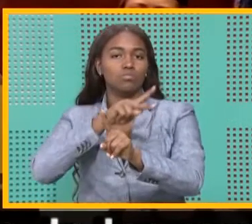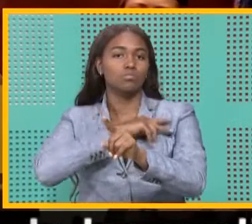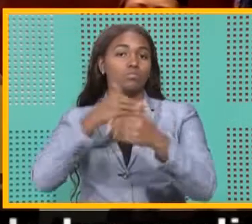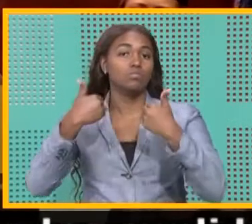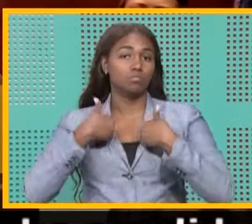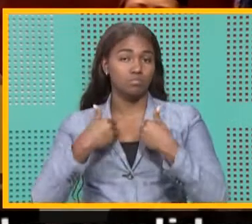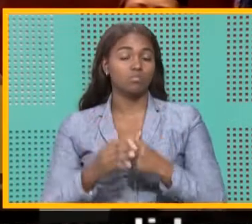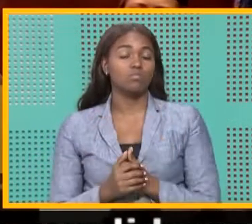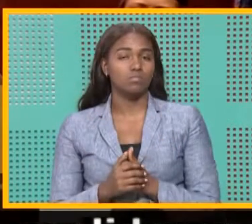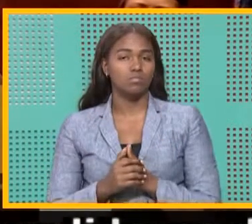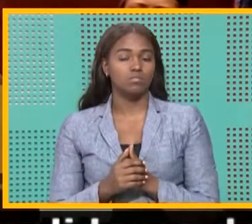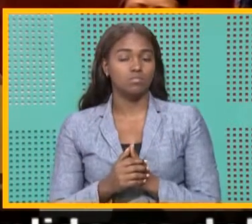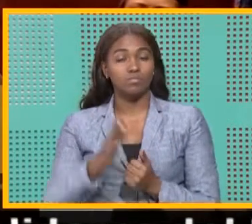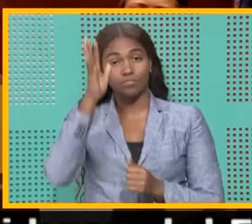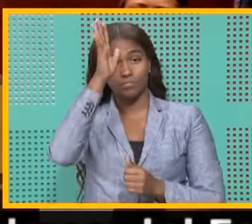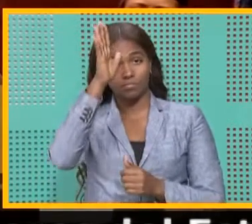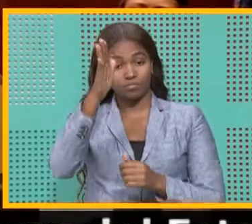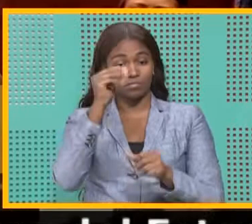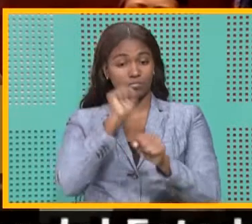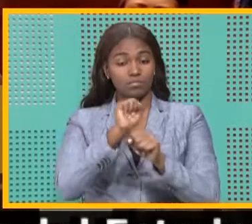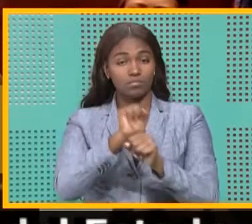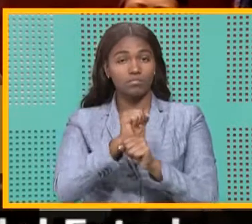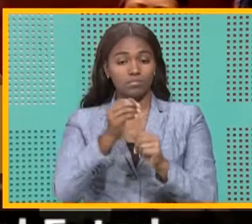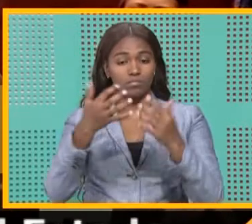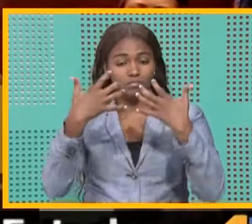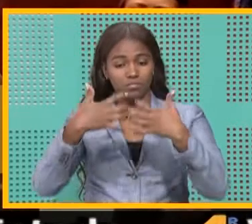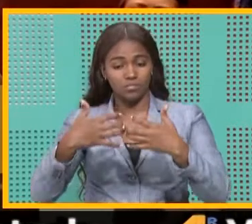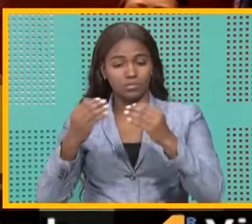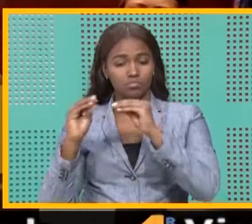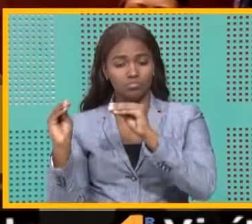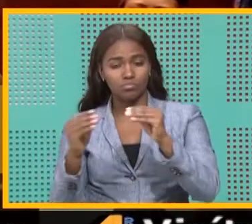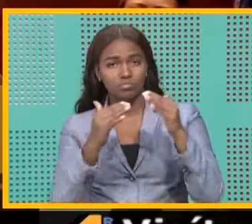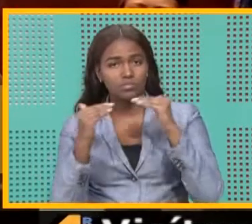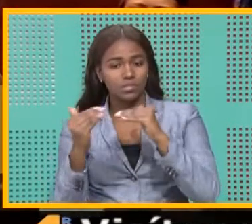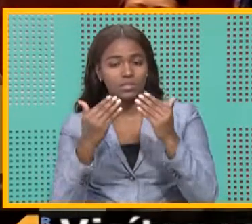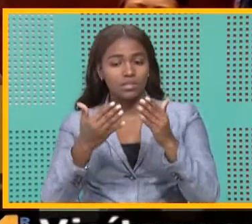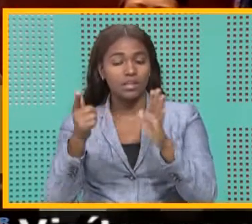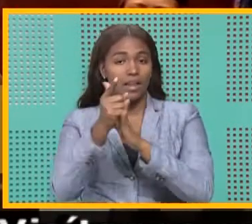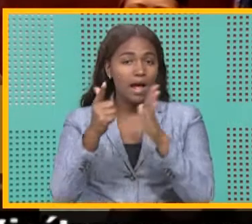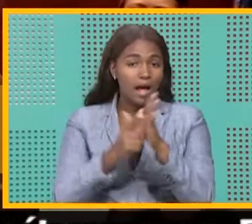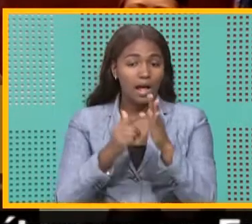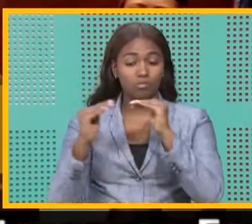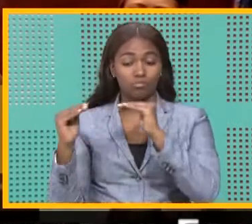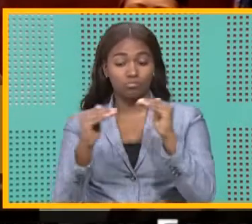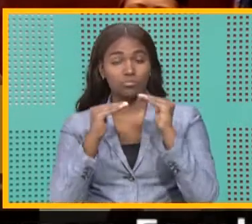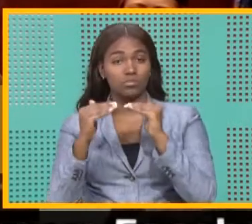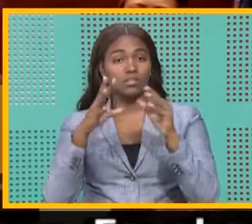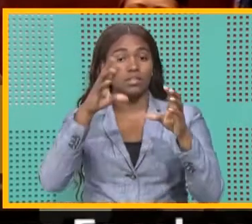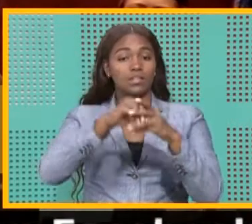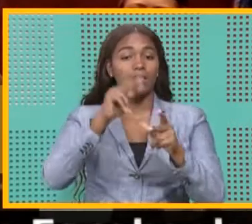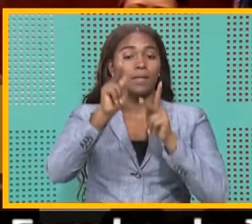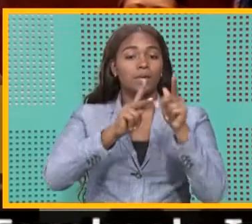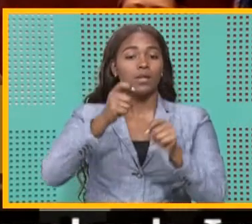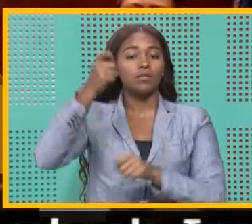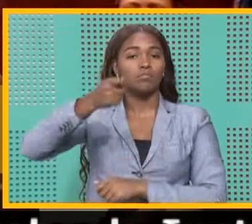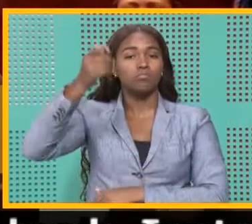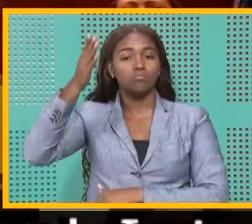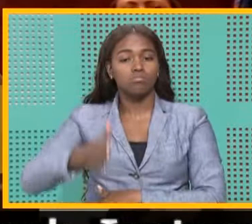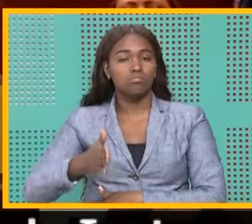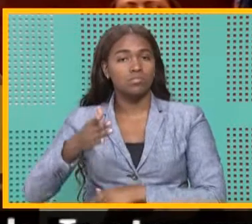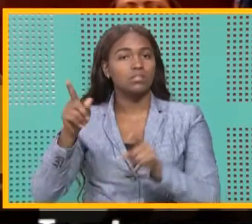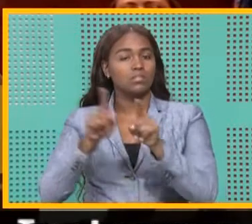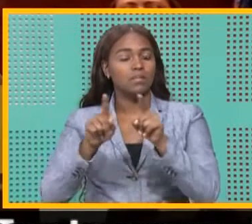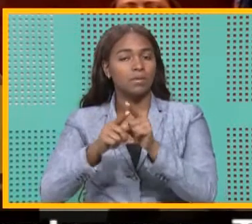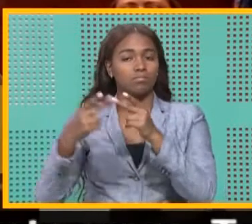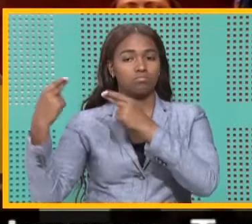Trabajaremos en mecanismos legales y justos que permitan distribuir las relaciones entre los jueces y la carga de trabajo.